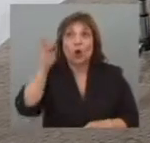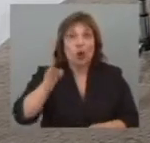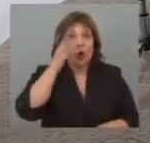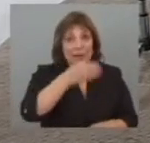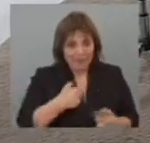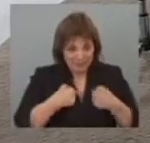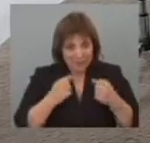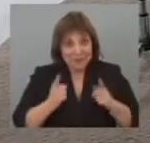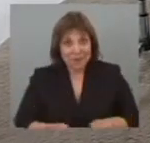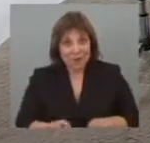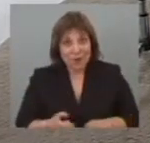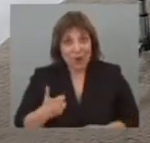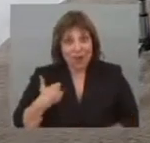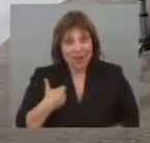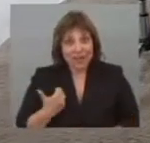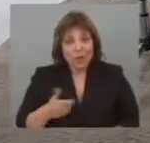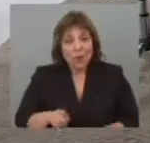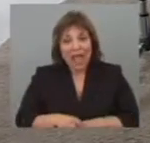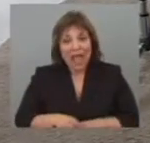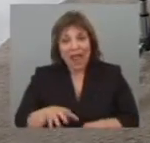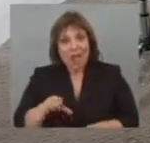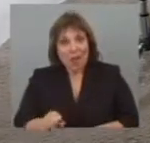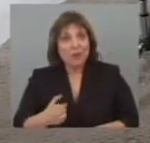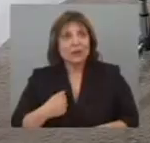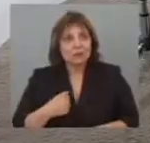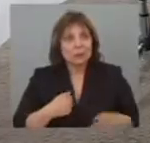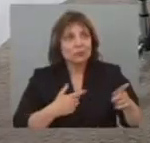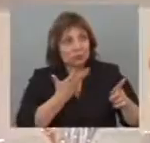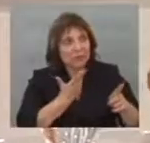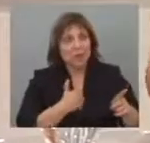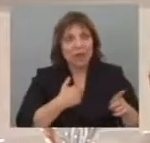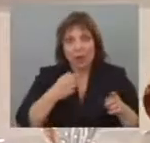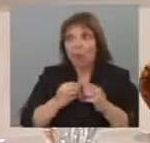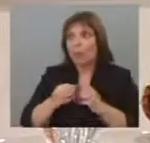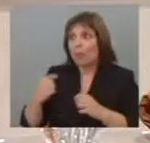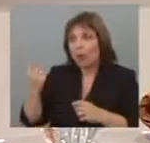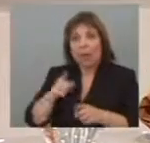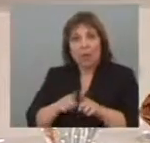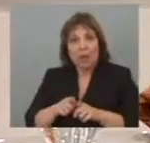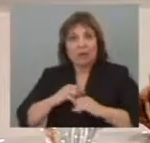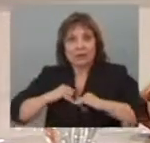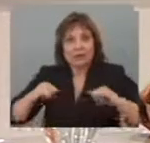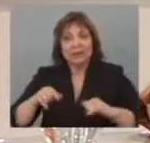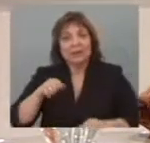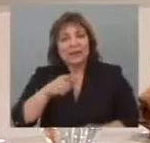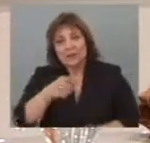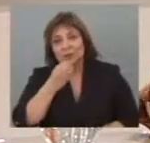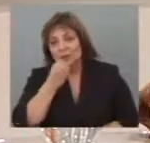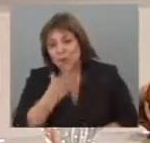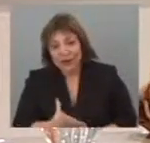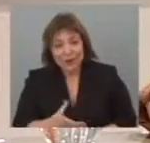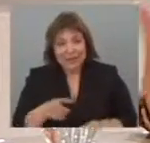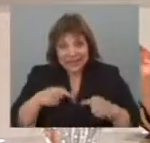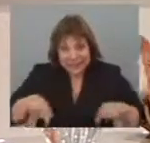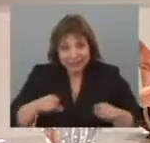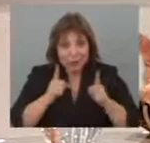ellos. Se sintieron comprometidos con la propuesta. Y bueno, sí, está bárbaro. Que ellos sean portadores, ellos